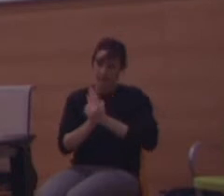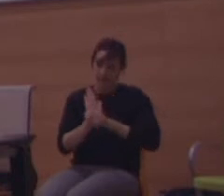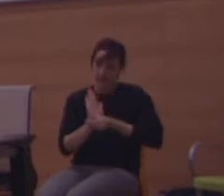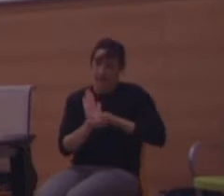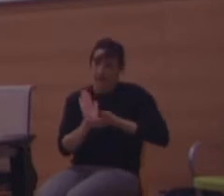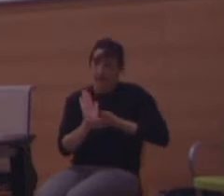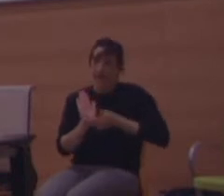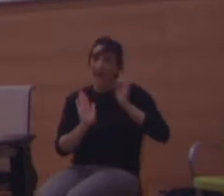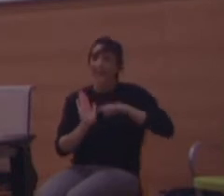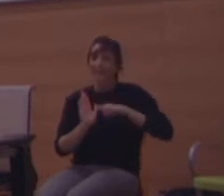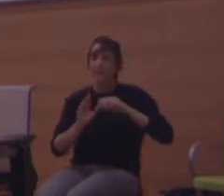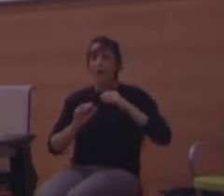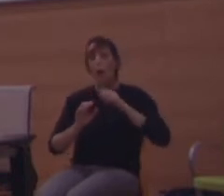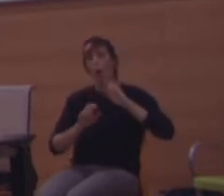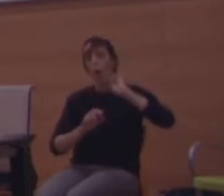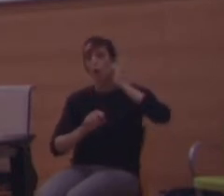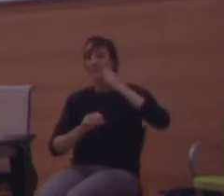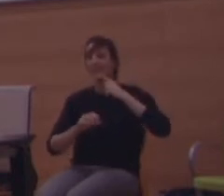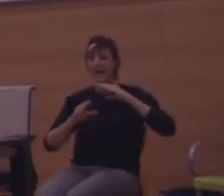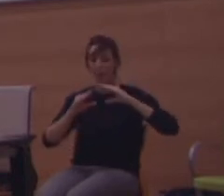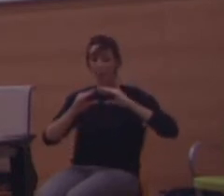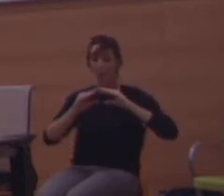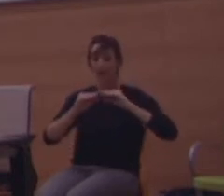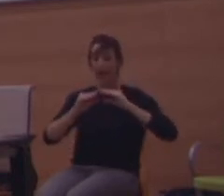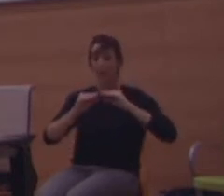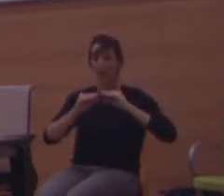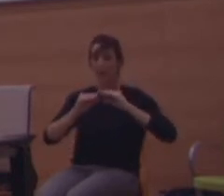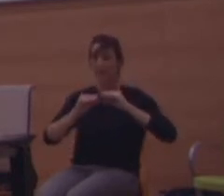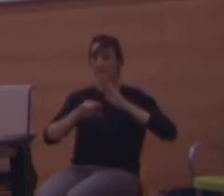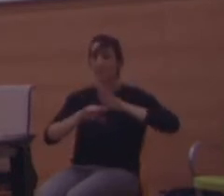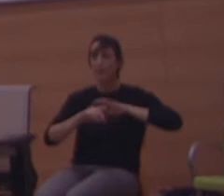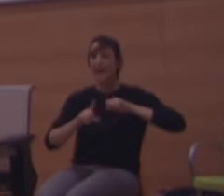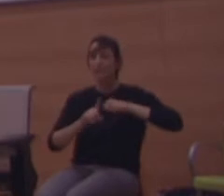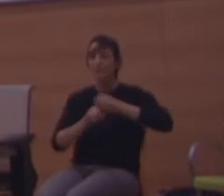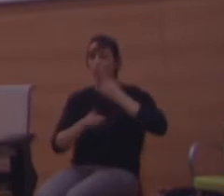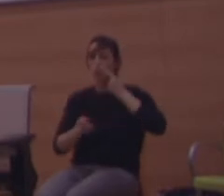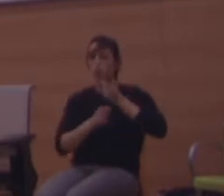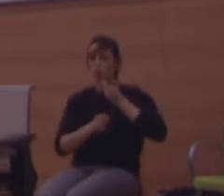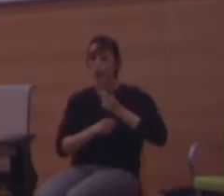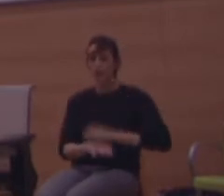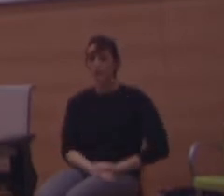otras que también llevan cámaras neumáticas, como por ejemplo esta, para controlar las presiones.